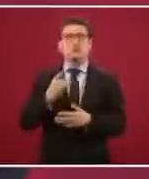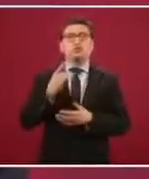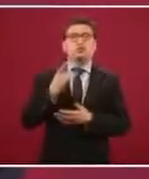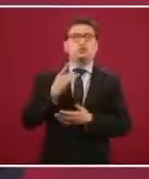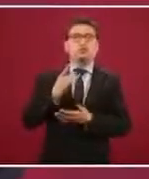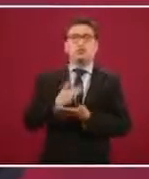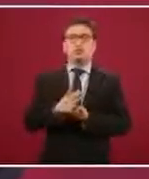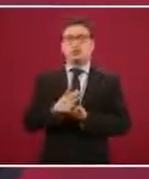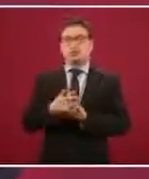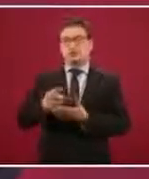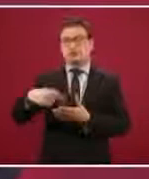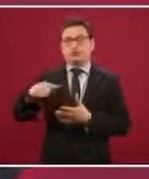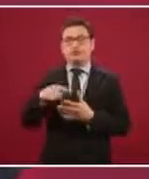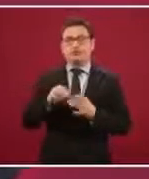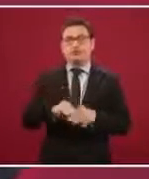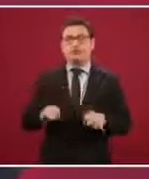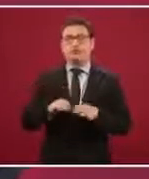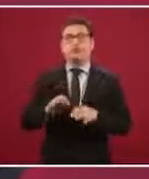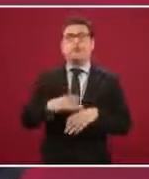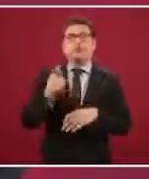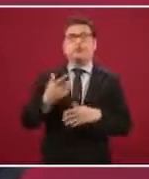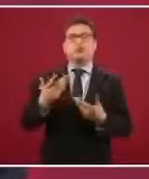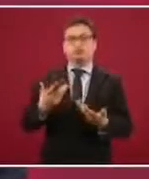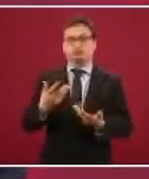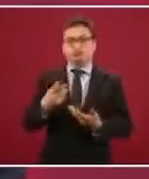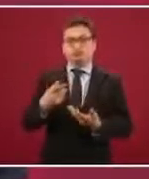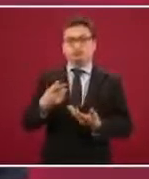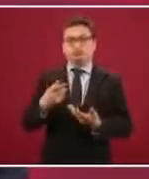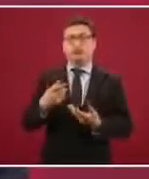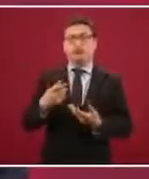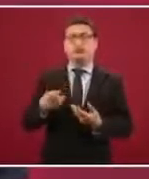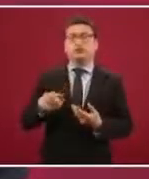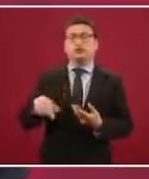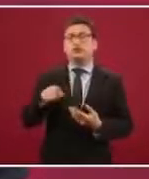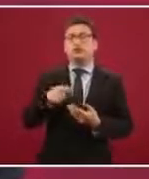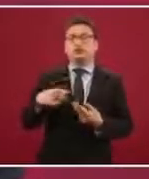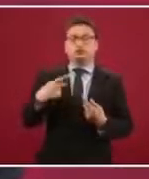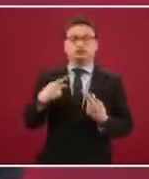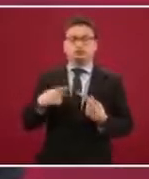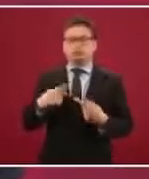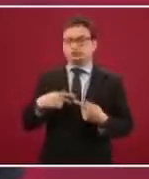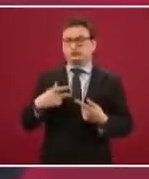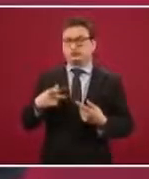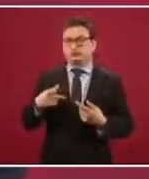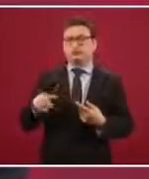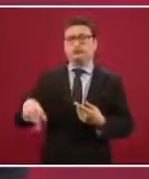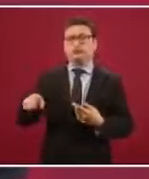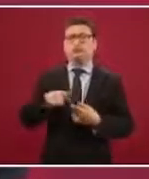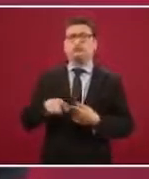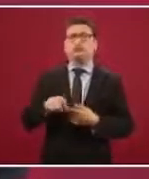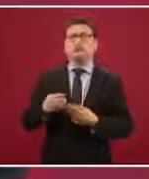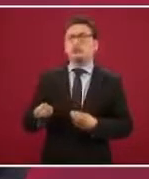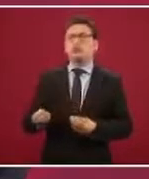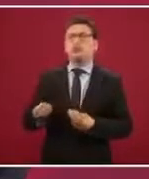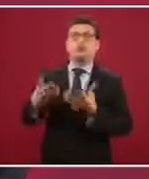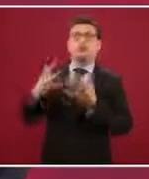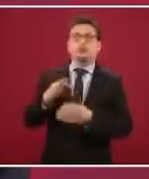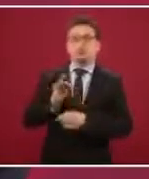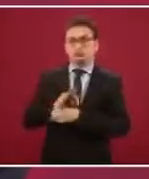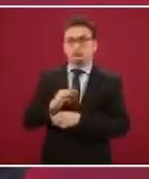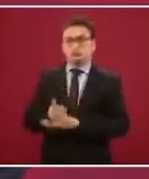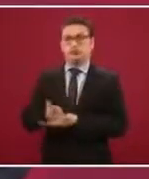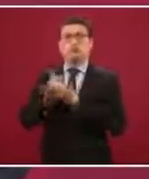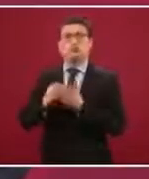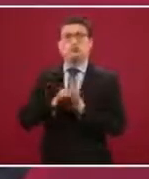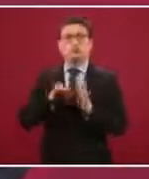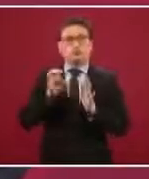porque vamos a determinar la influencia de las cuánta población ha sido beneficiada por